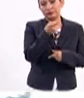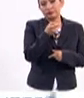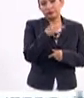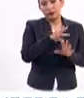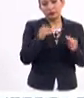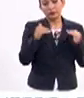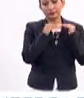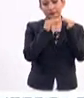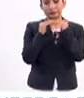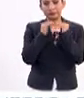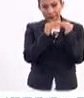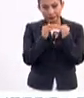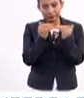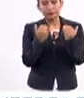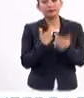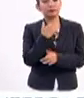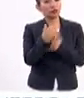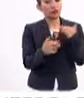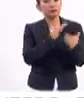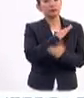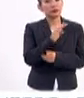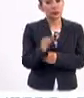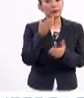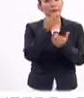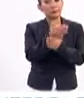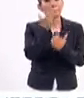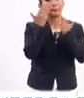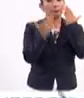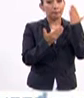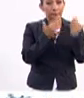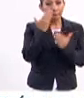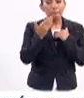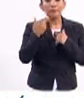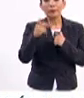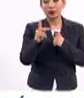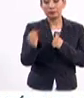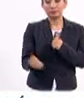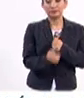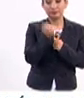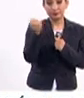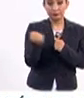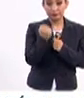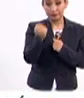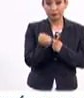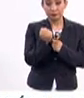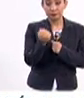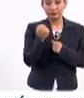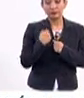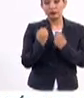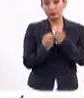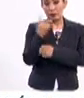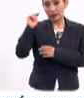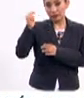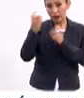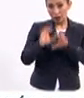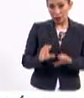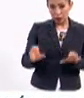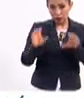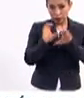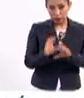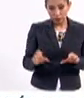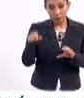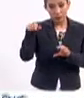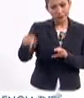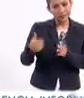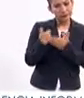decirlo, democratizar la educación, que todos tengan acceso a ello, pero por fortuna las nuevas tecnologías